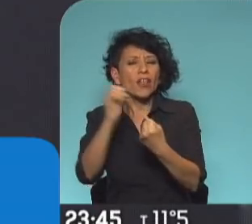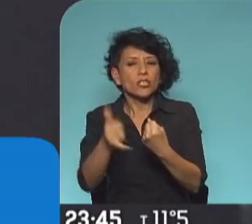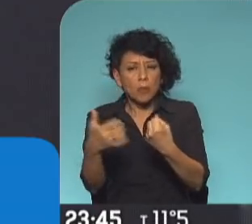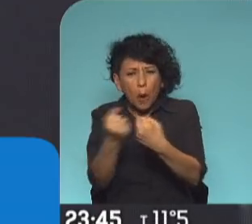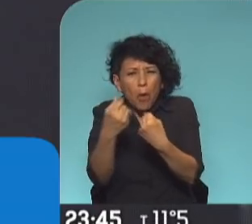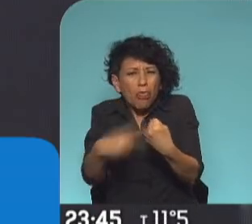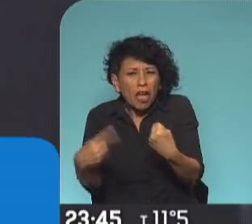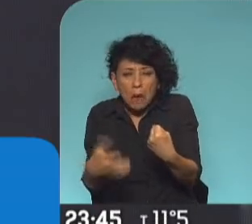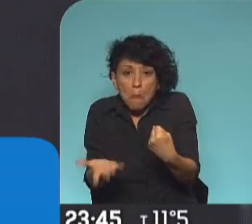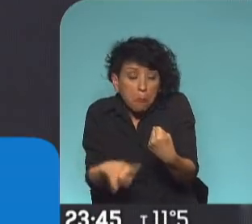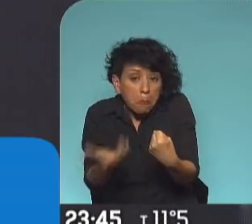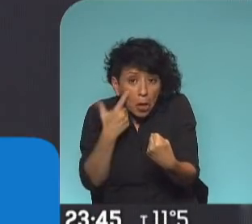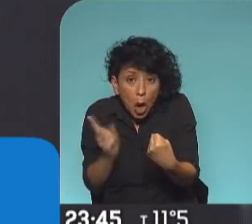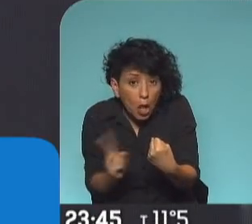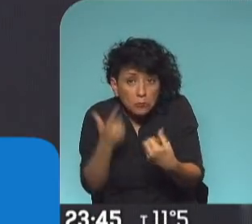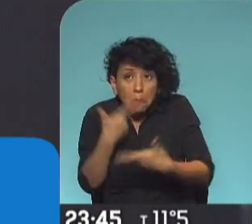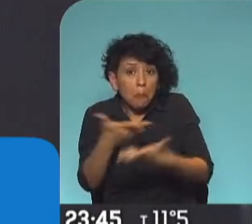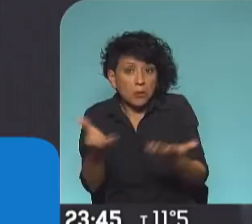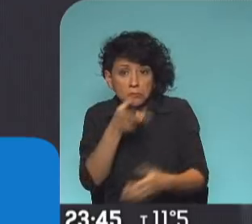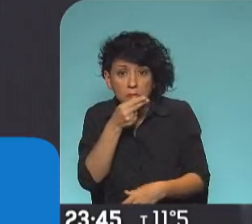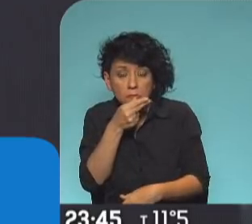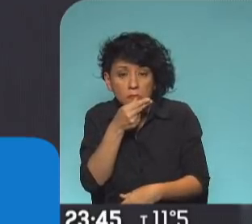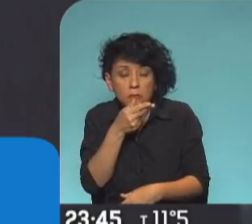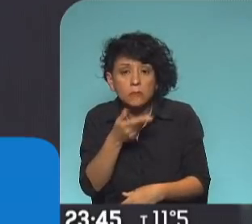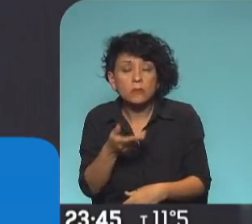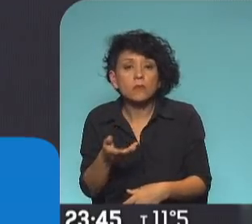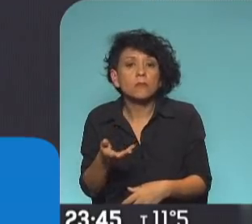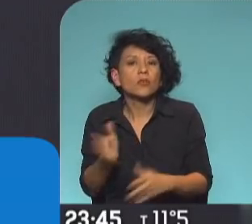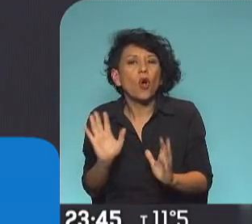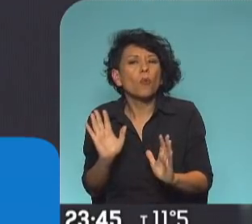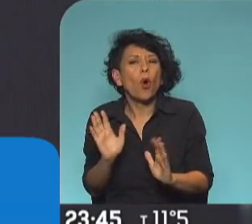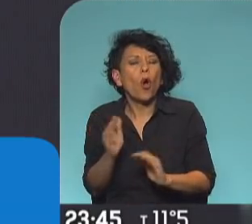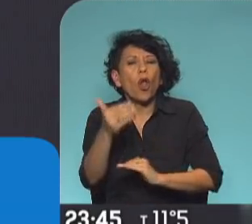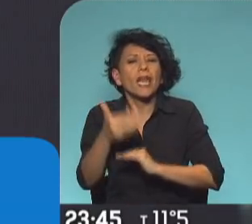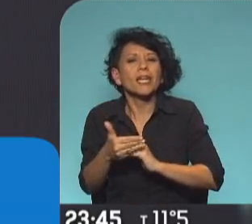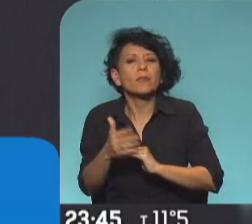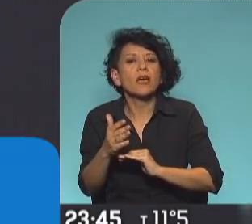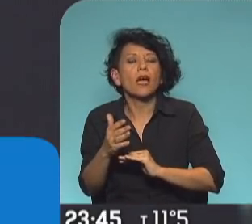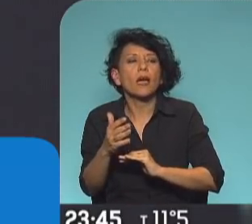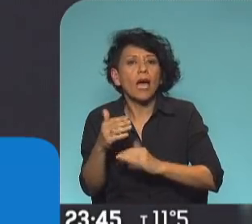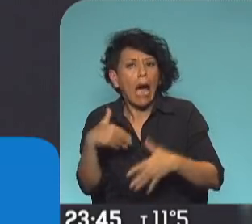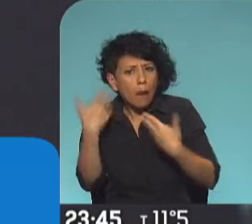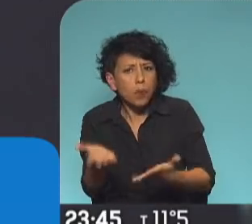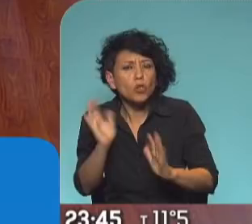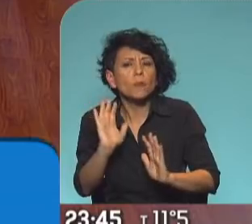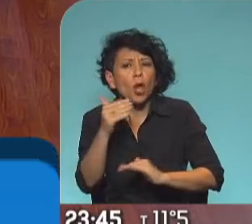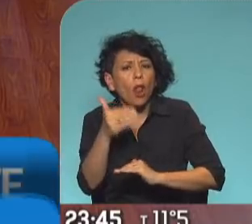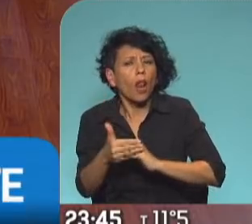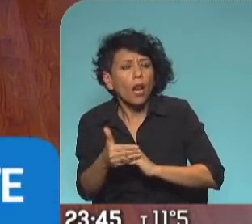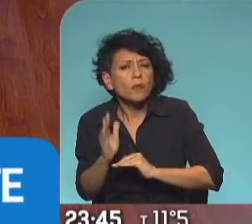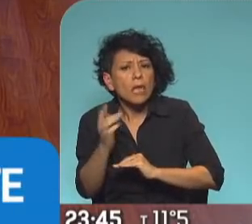trata, no lo conocemos, no lo mostraron, ¿no? Como limitando el apoyo posiblemente a la